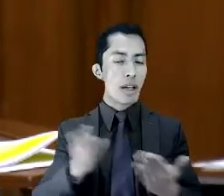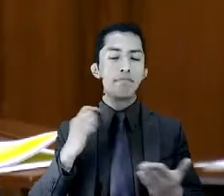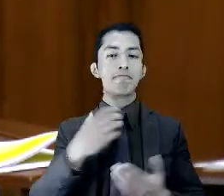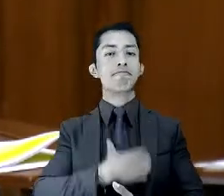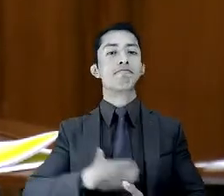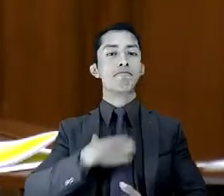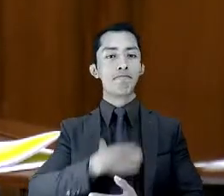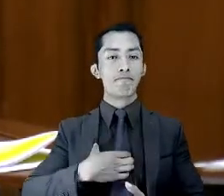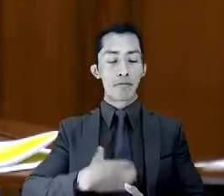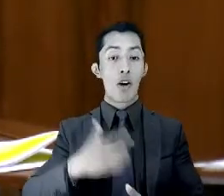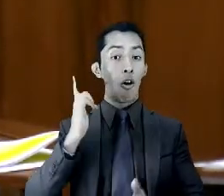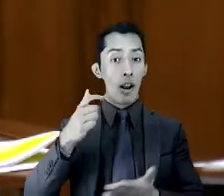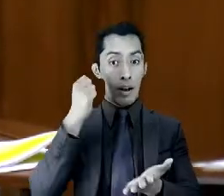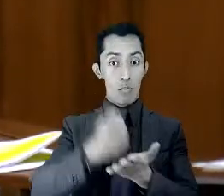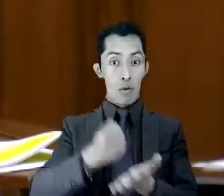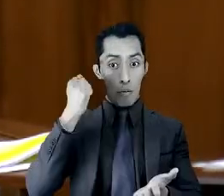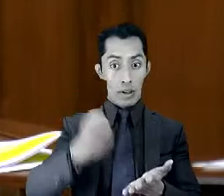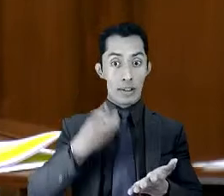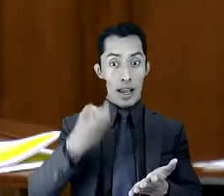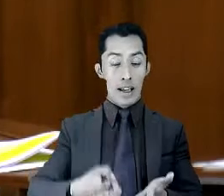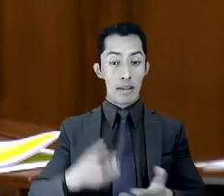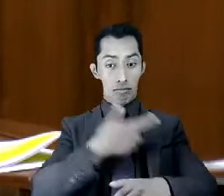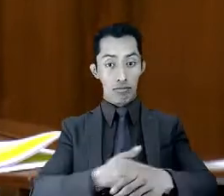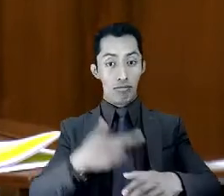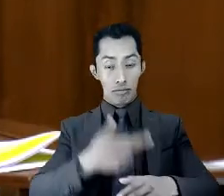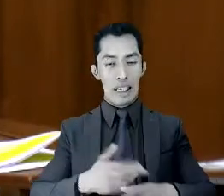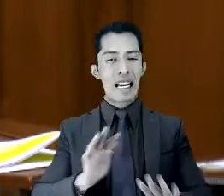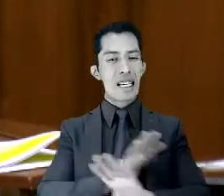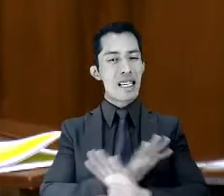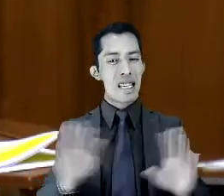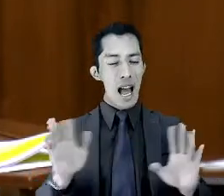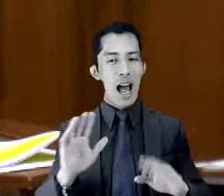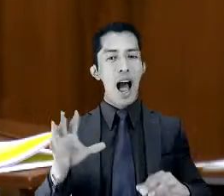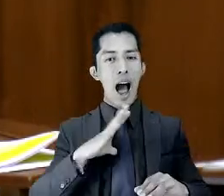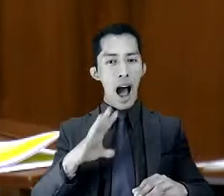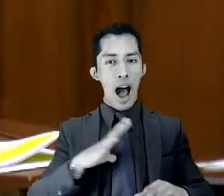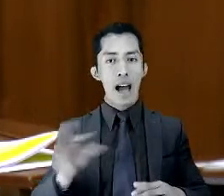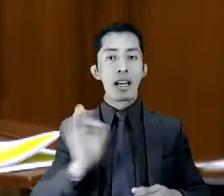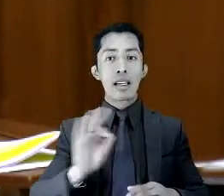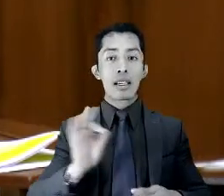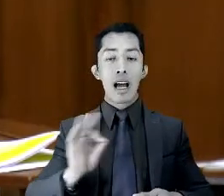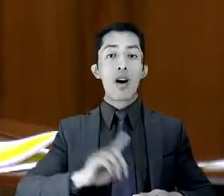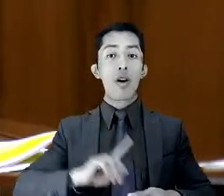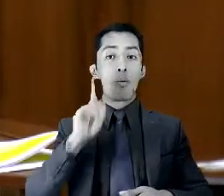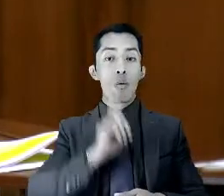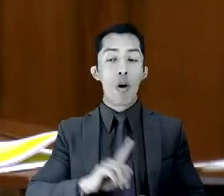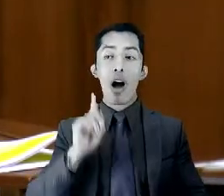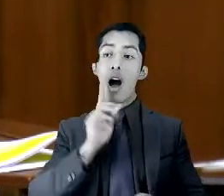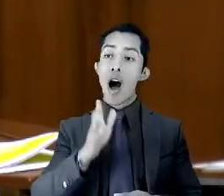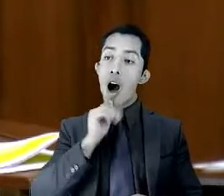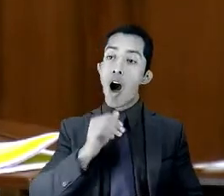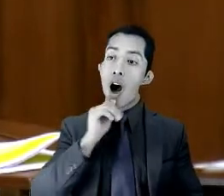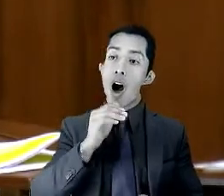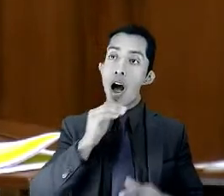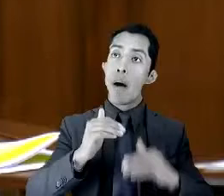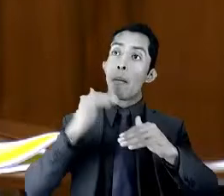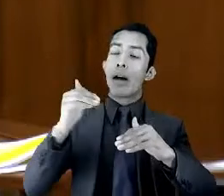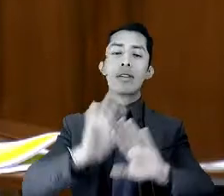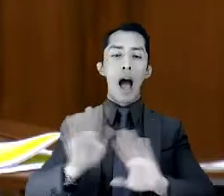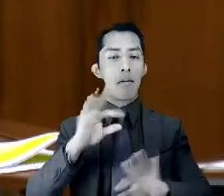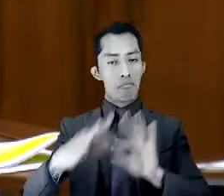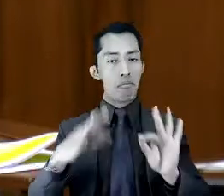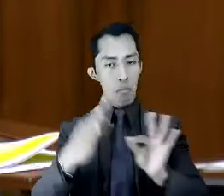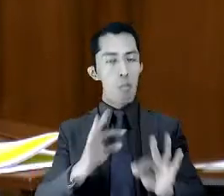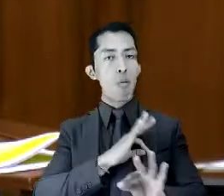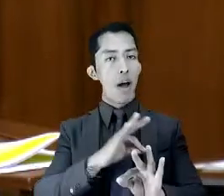la aprobación de este dictamen rompe los techos de cristal para el género femenino.